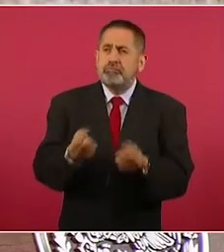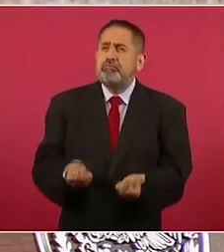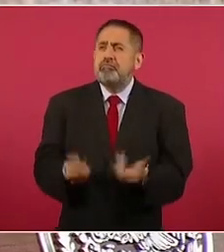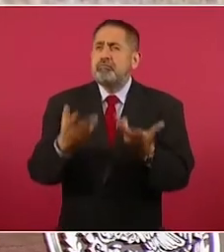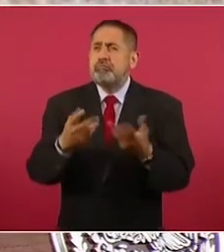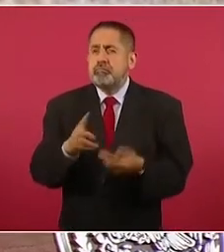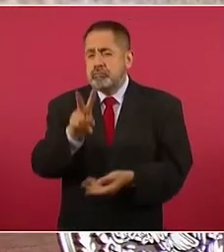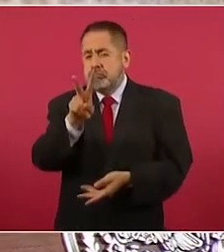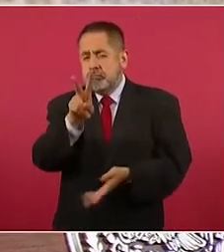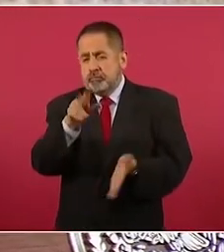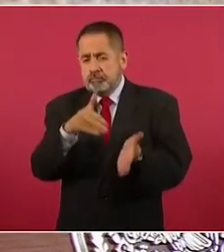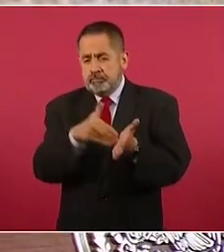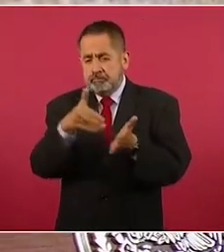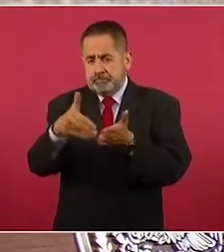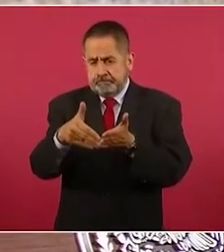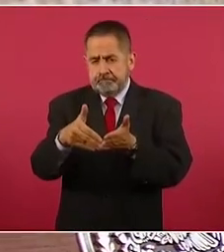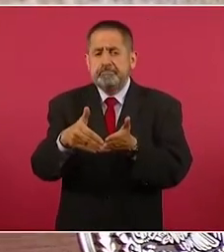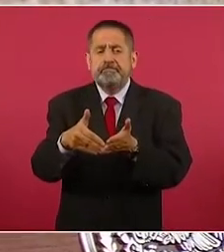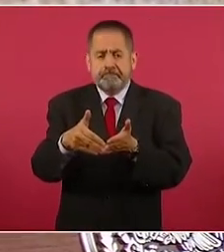alrededor de